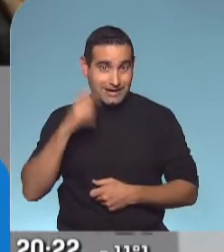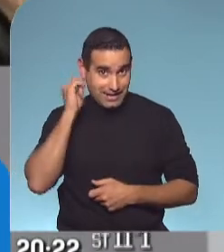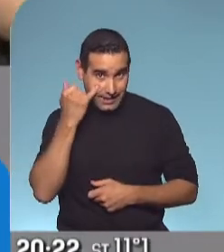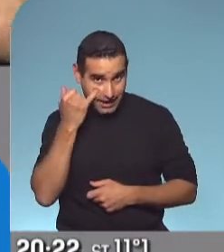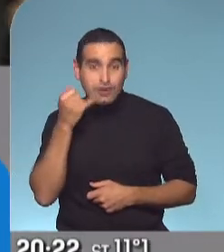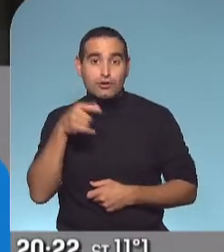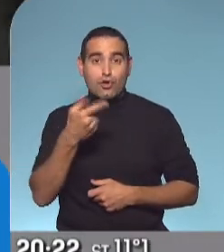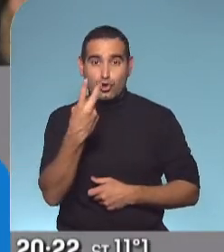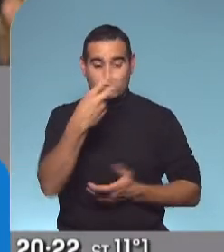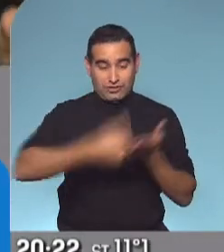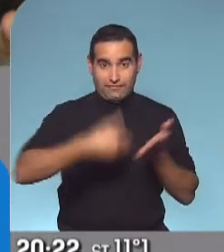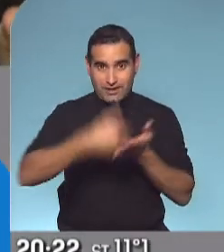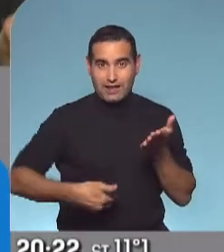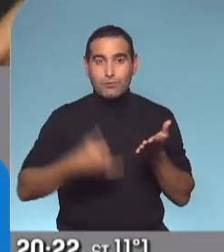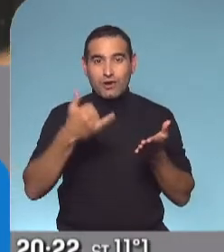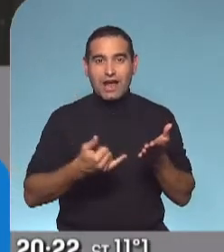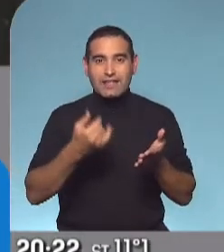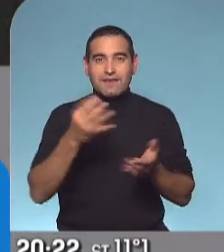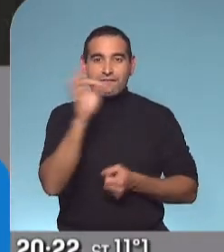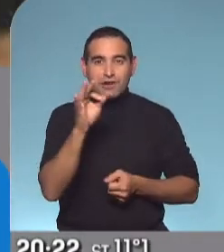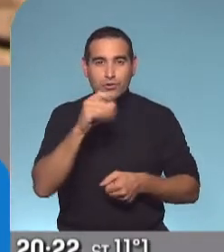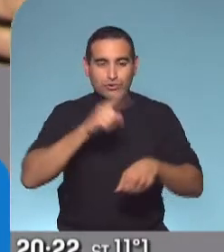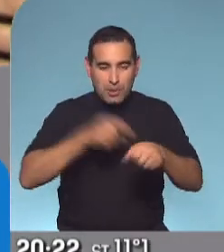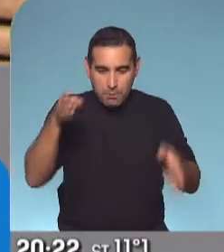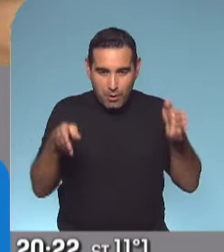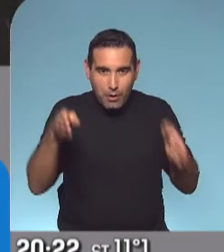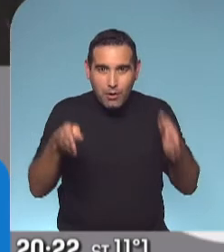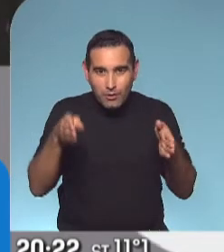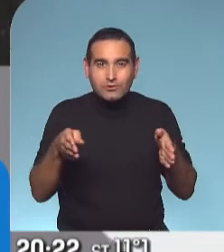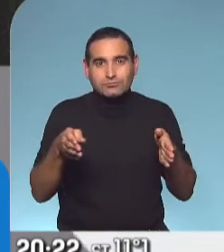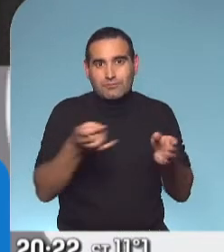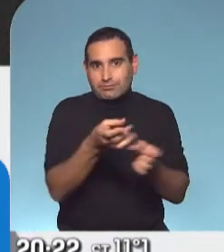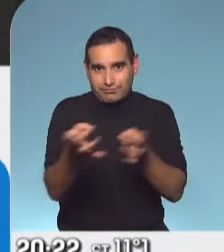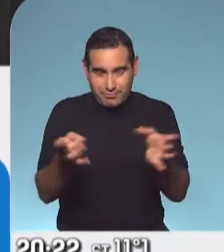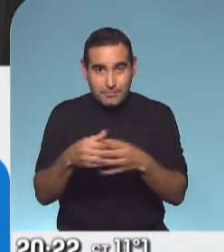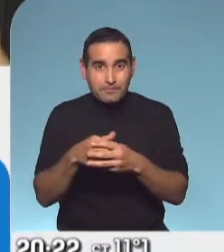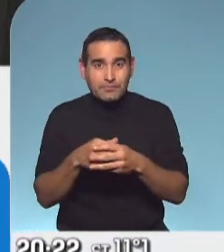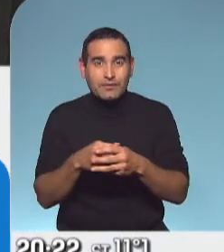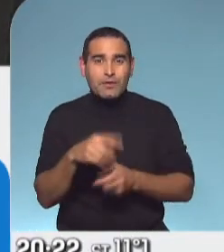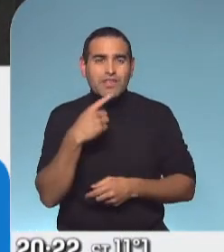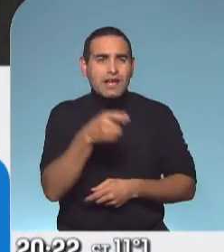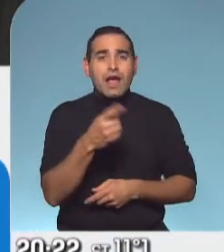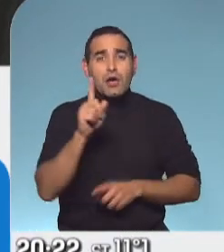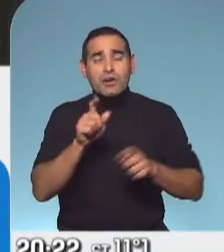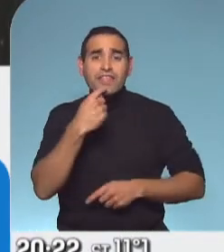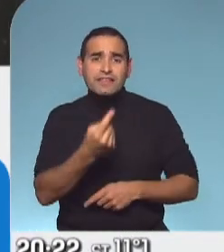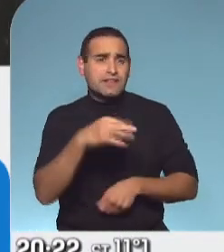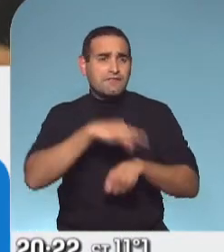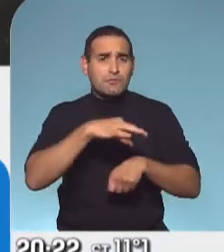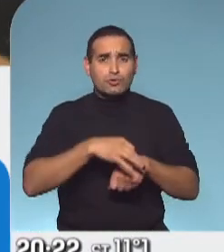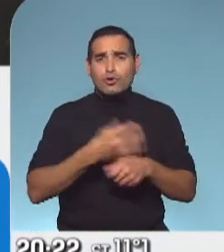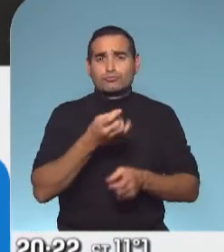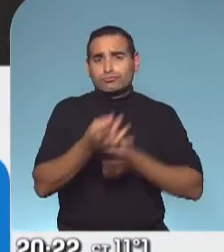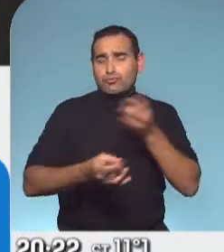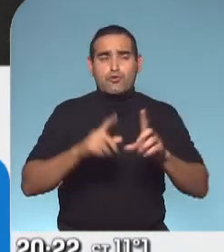certificados, porque hay un periodo de ventana del virus. O sea, diciendo que realmente no tenían VIH, ninguna enfermedad de transmisión